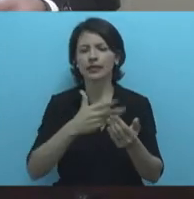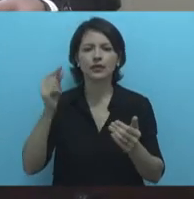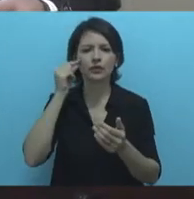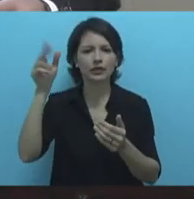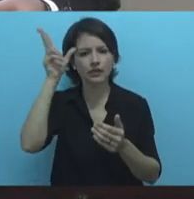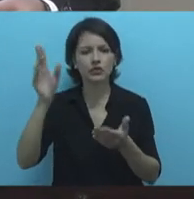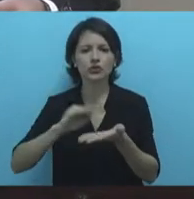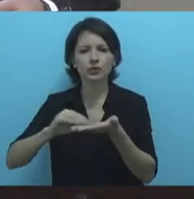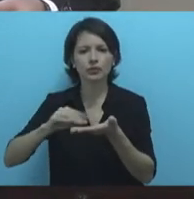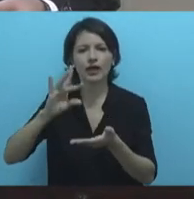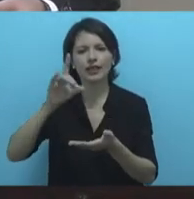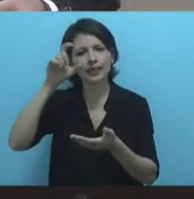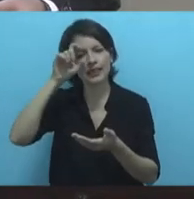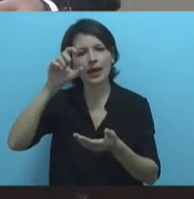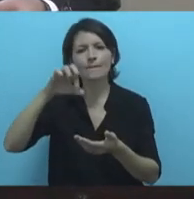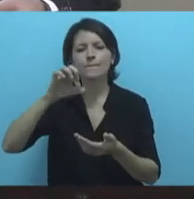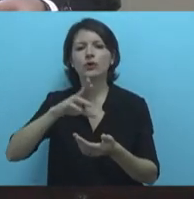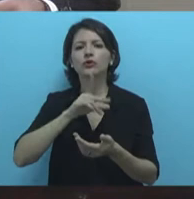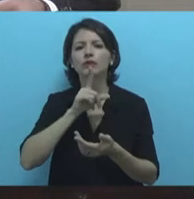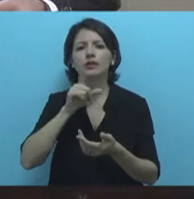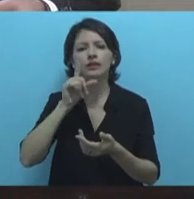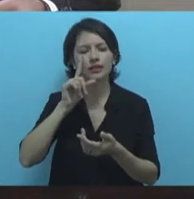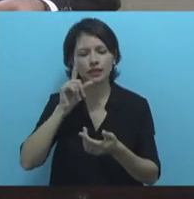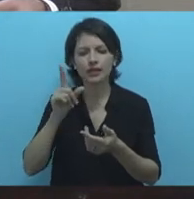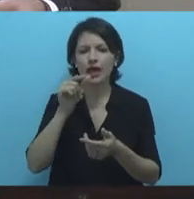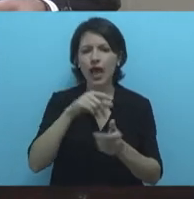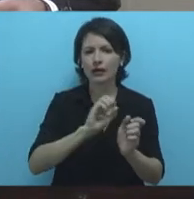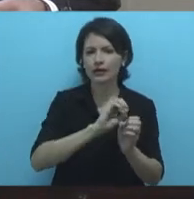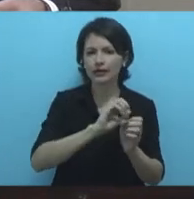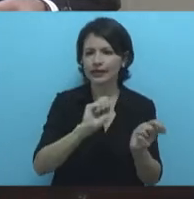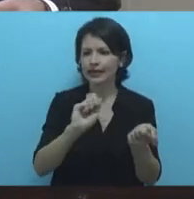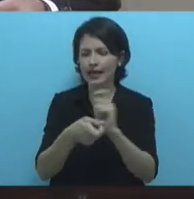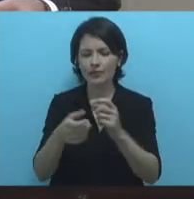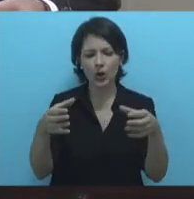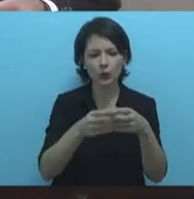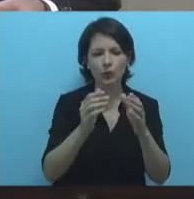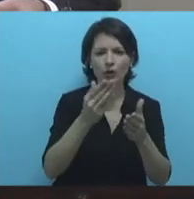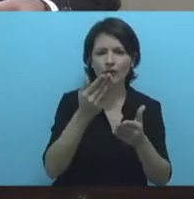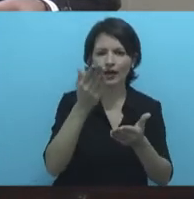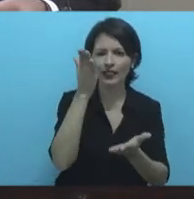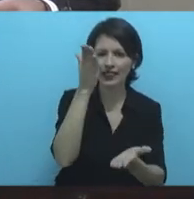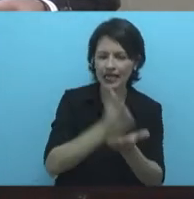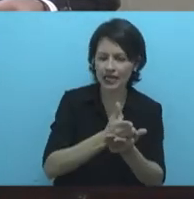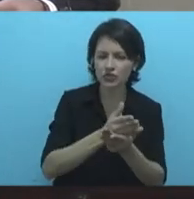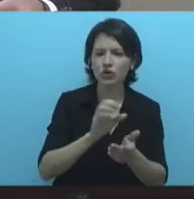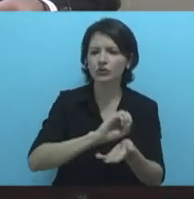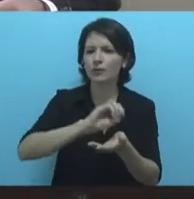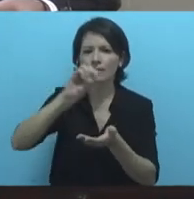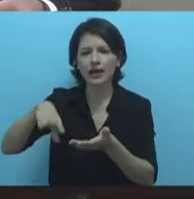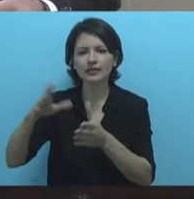diputada de pont y se solicita que base de derechos y garantías a viviendas y que se ha adjuntado al expediente